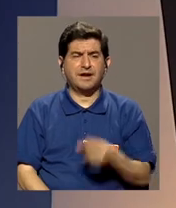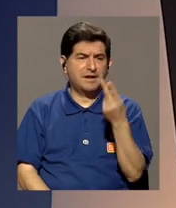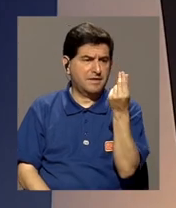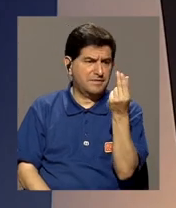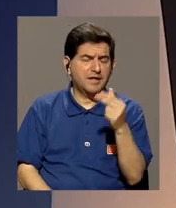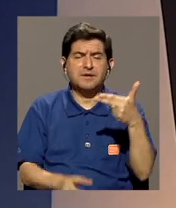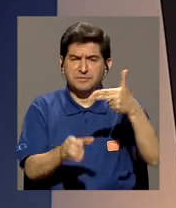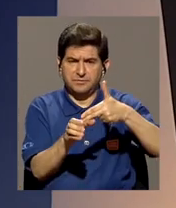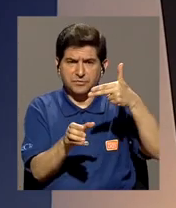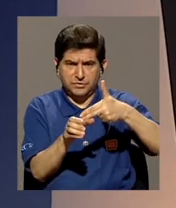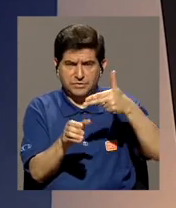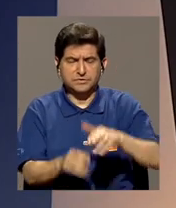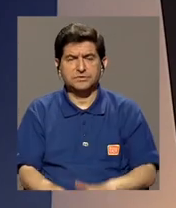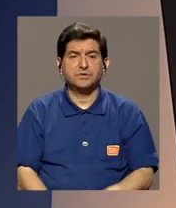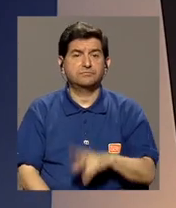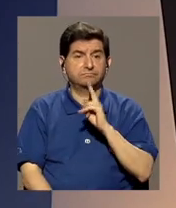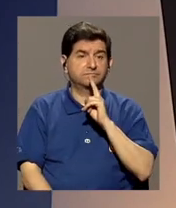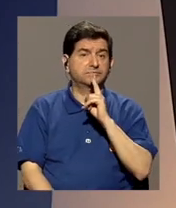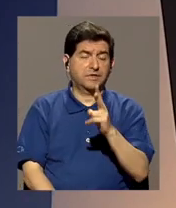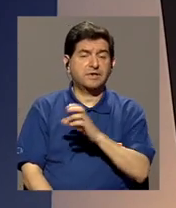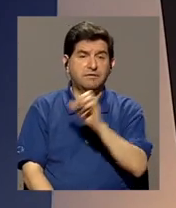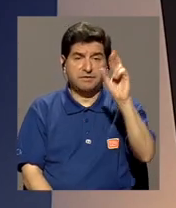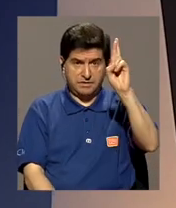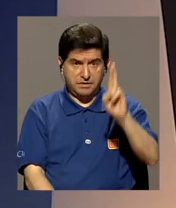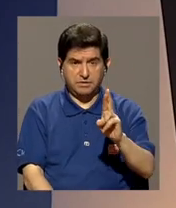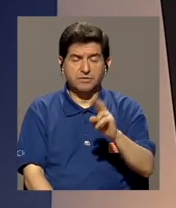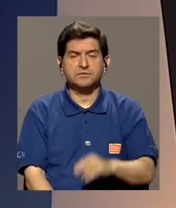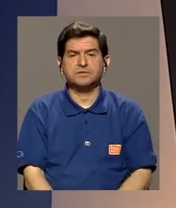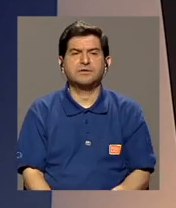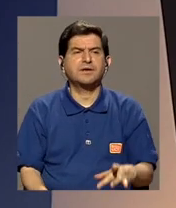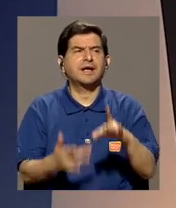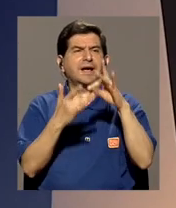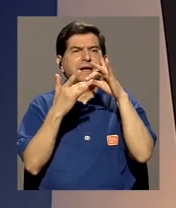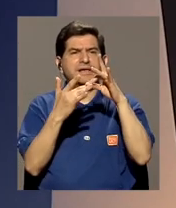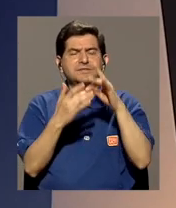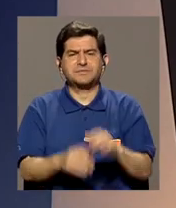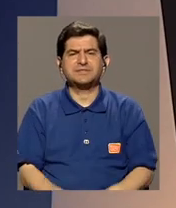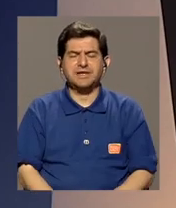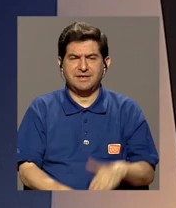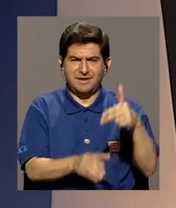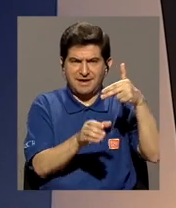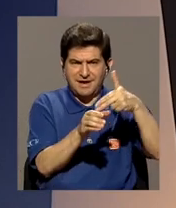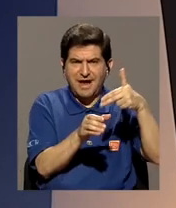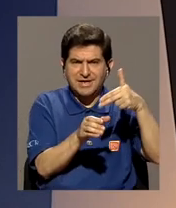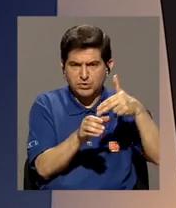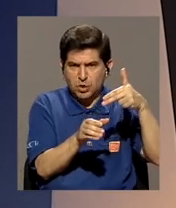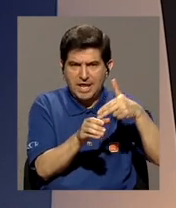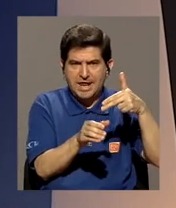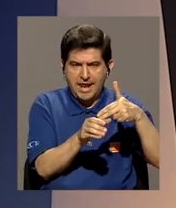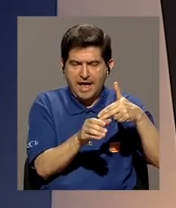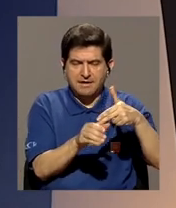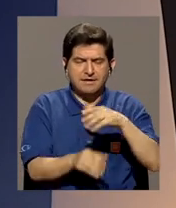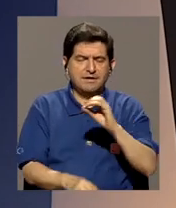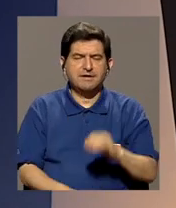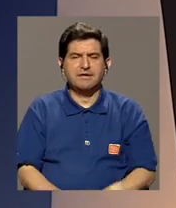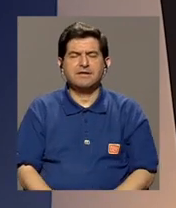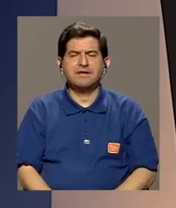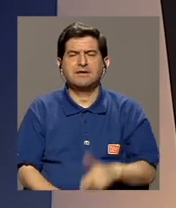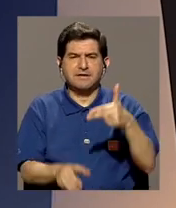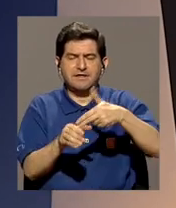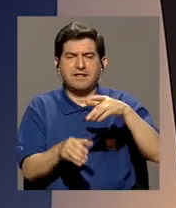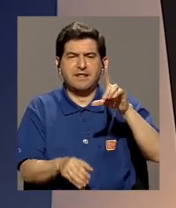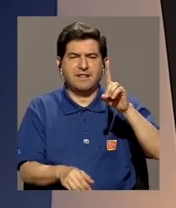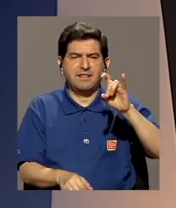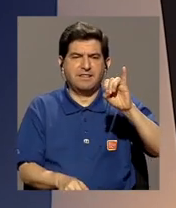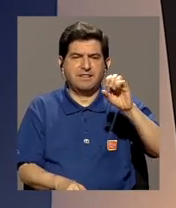precio de los hidrocarburos y lo cierto es que en costa rica especialmente en las gasolinas y él el diesel